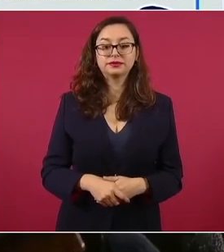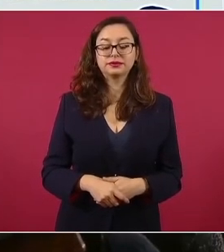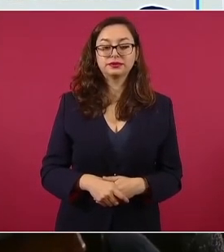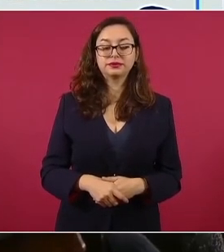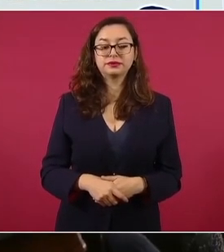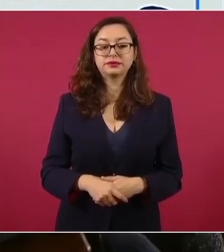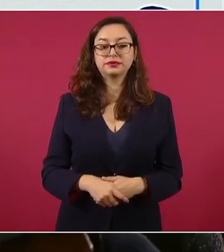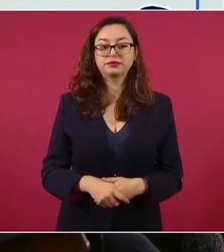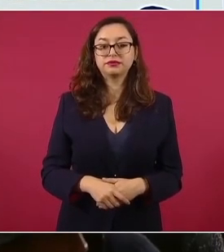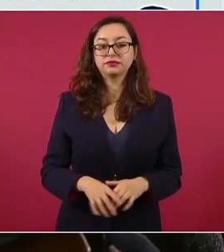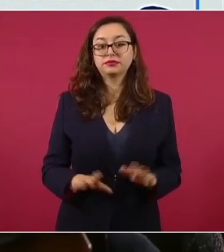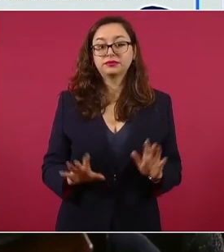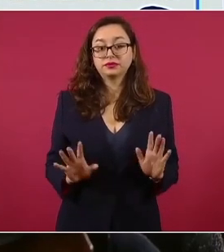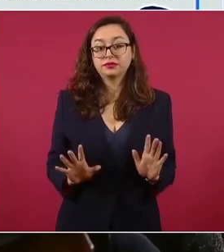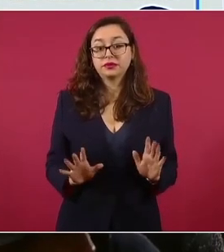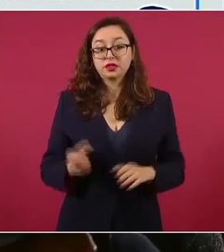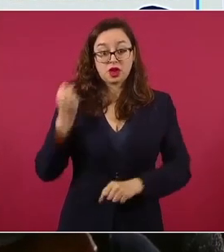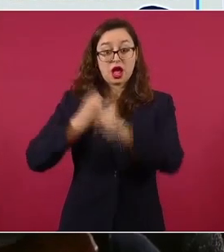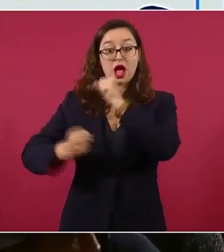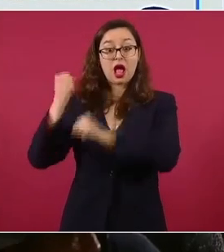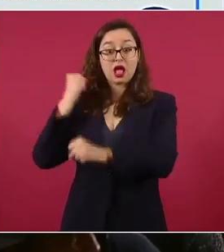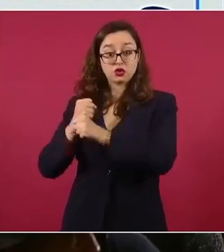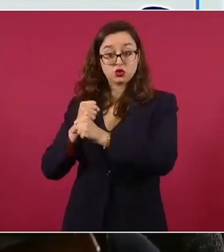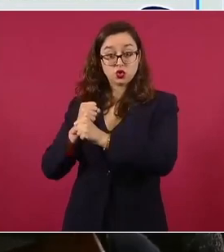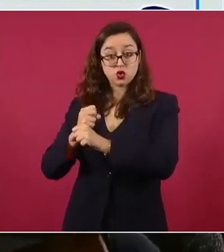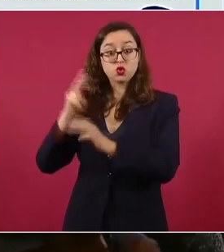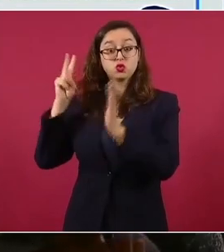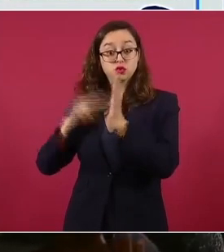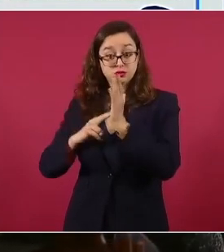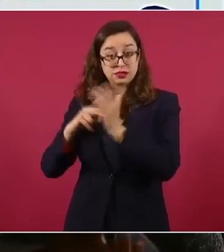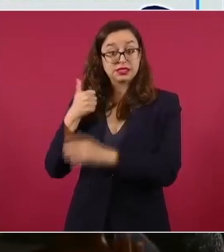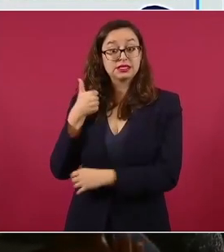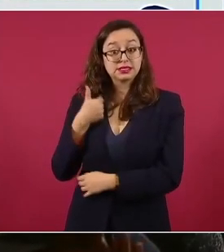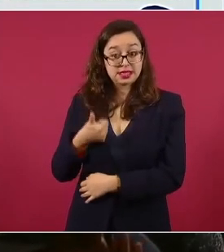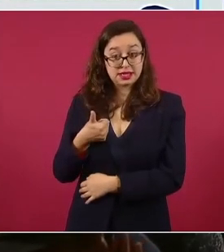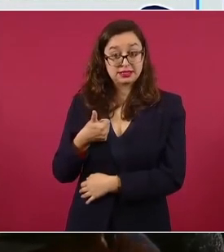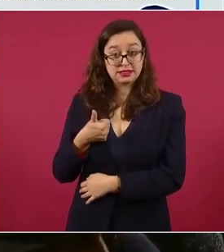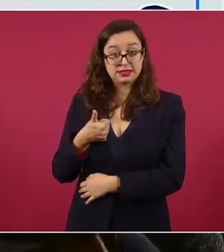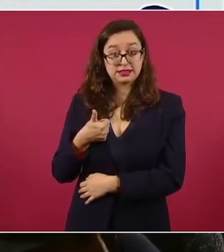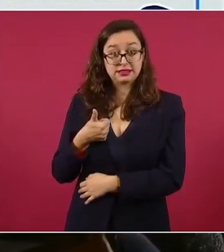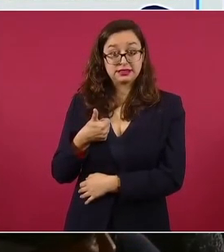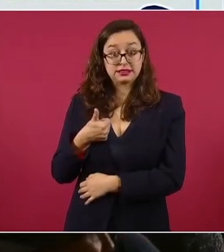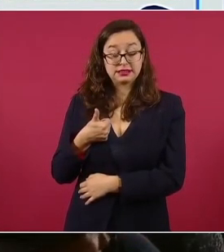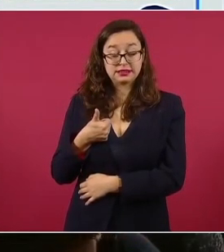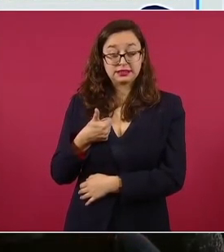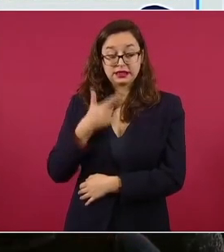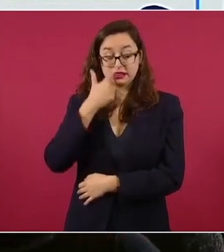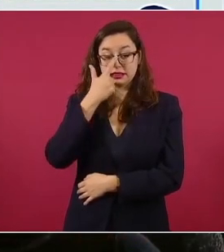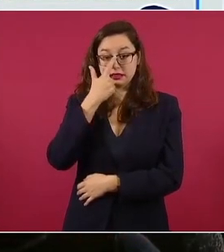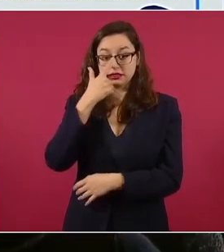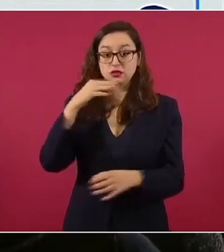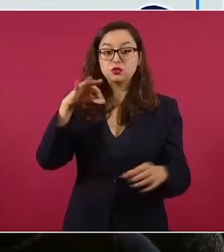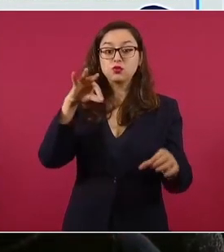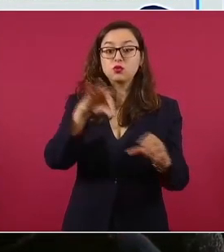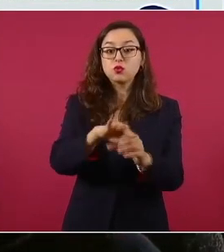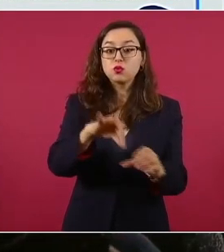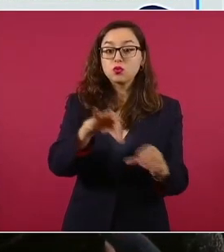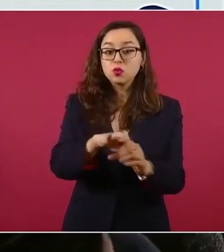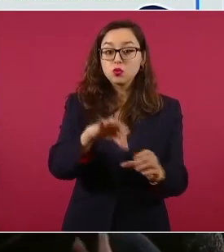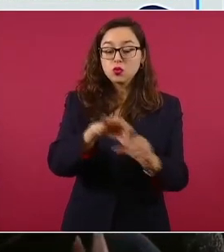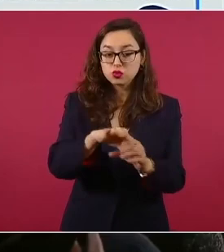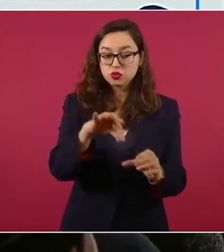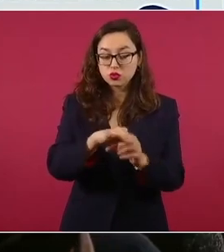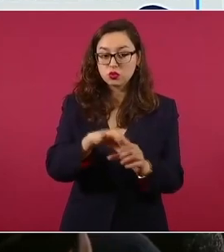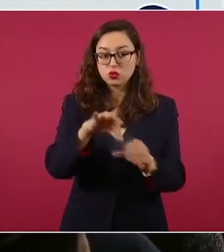Fíjense lo que dicen los intelectuales. Esto en el 2006, antes de que se calificara la elección,